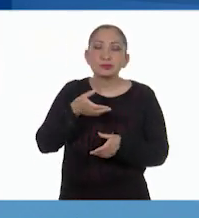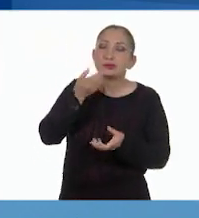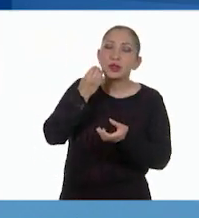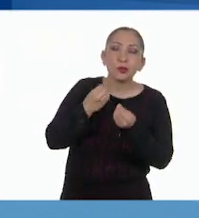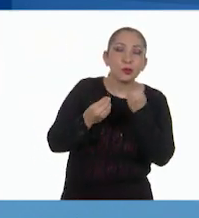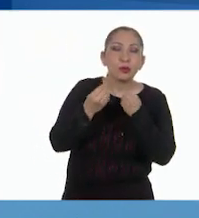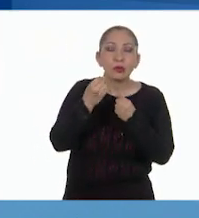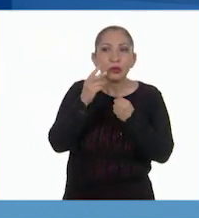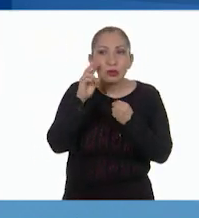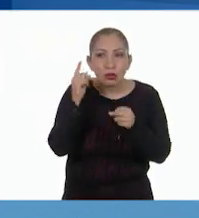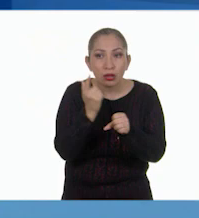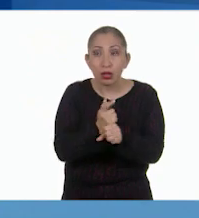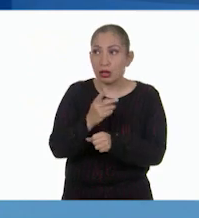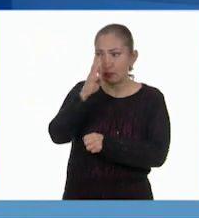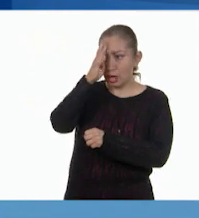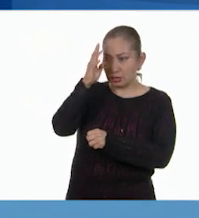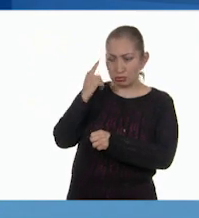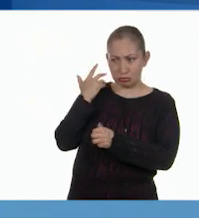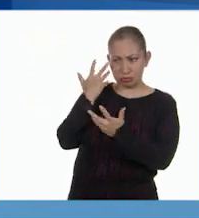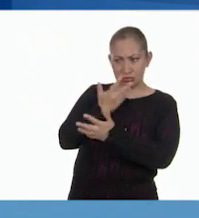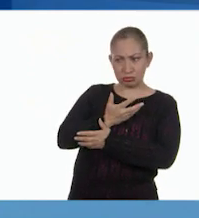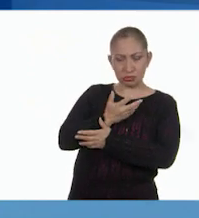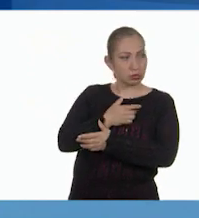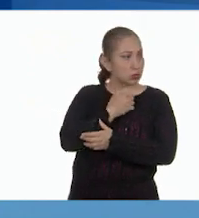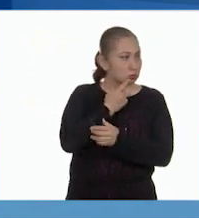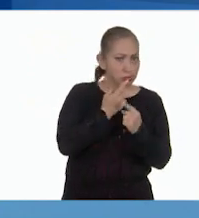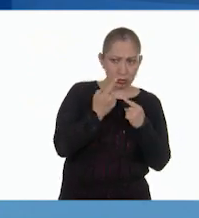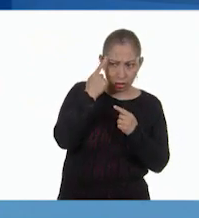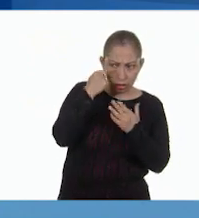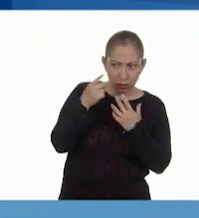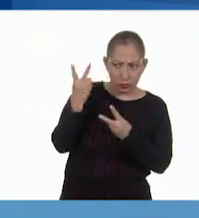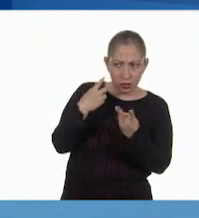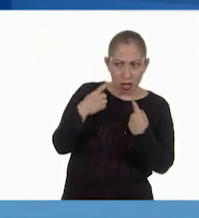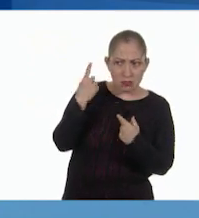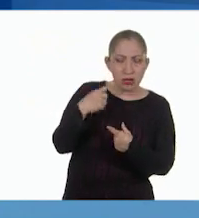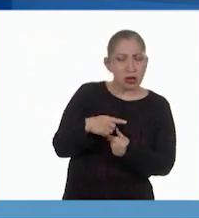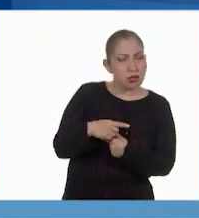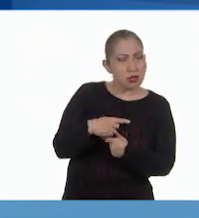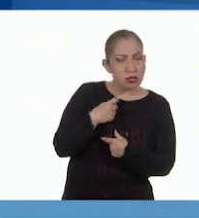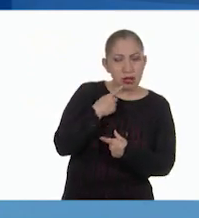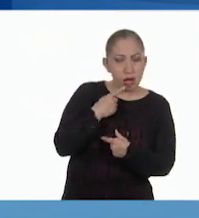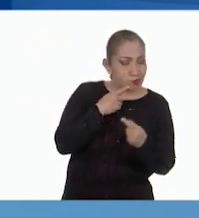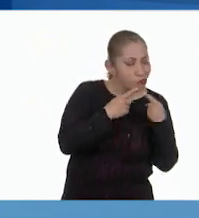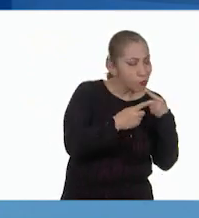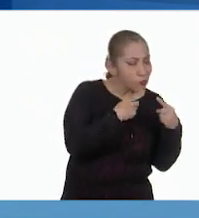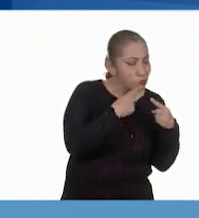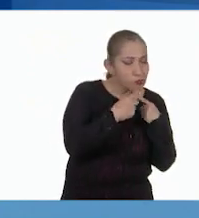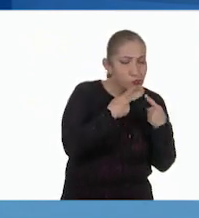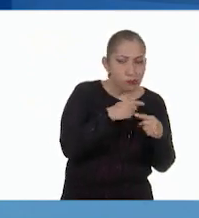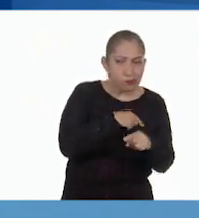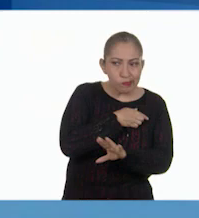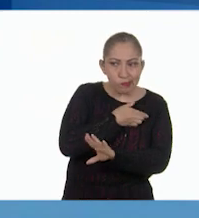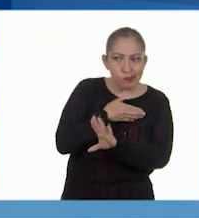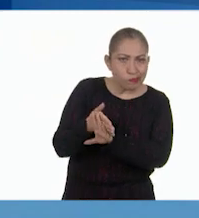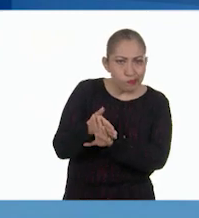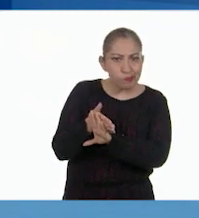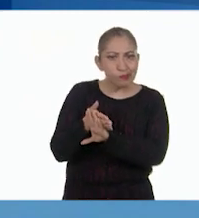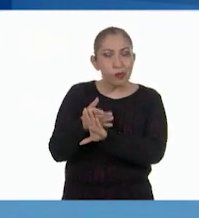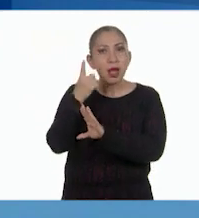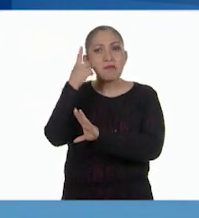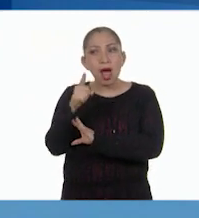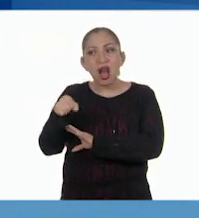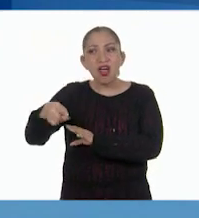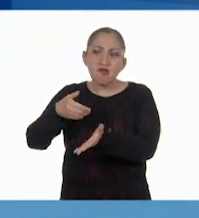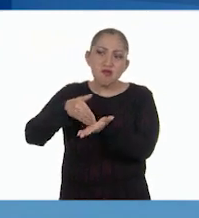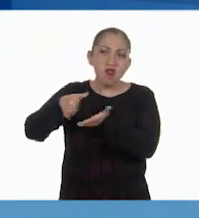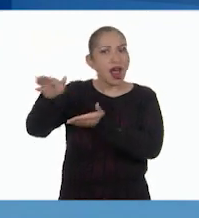cosa que preocupó a los mayas de la zona, quienes empezaron a sospechar de ellos. Así que planearon al día siguiente atacarlos para hacer